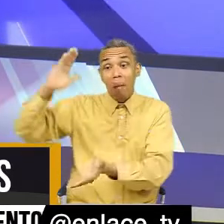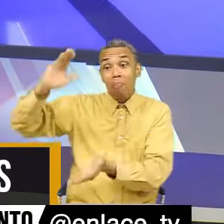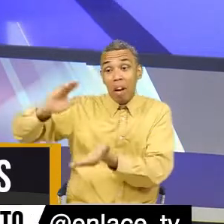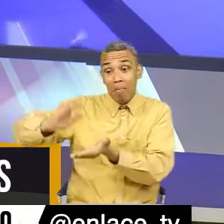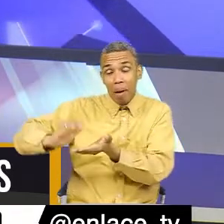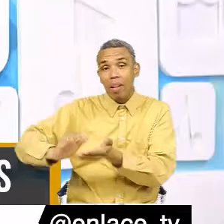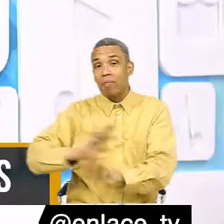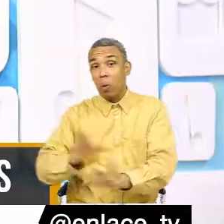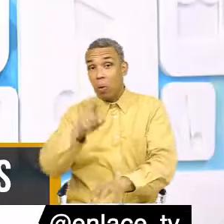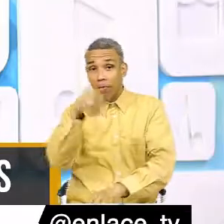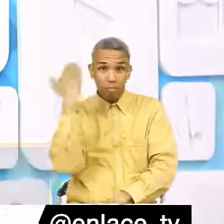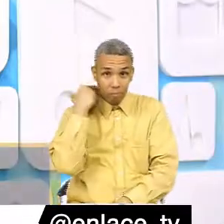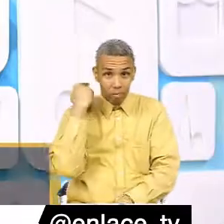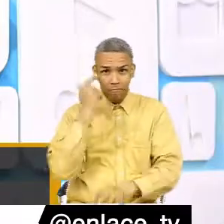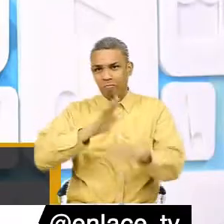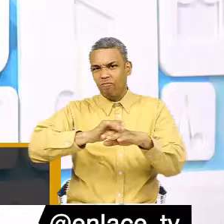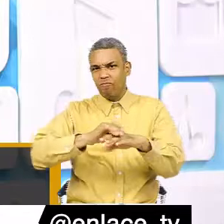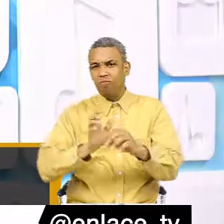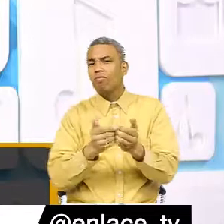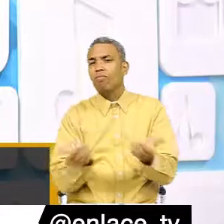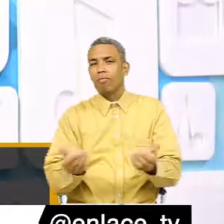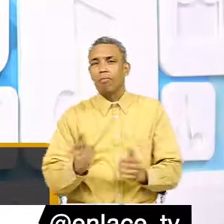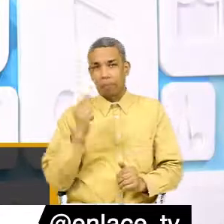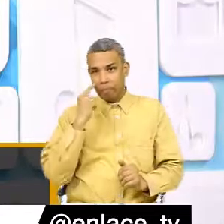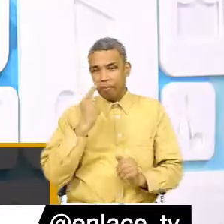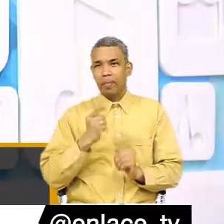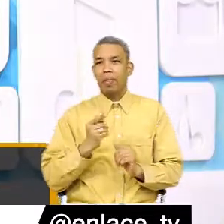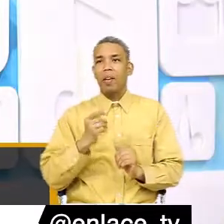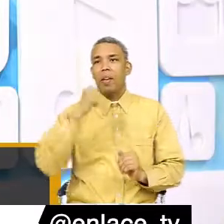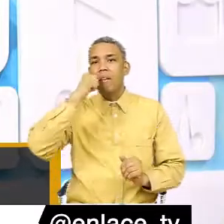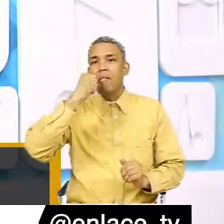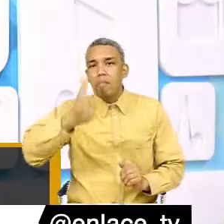Club Infantas. Buenas tardes y mañana tendremos la presentación